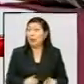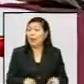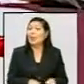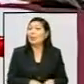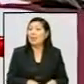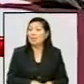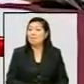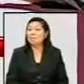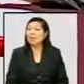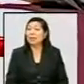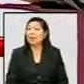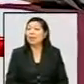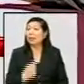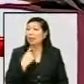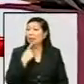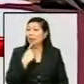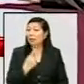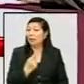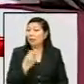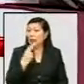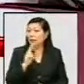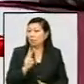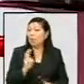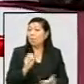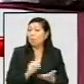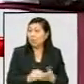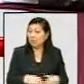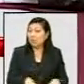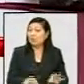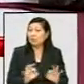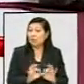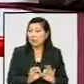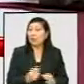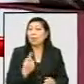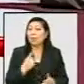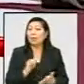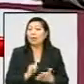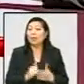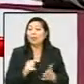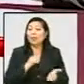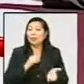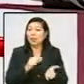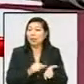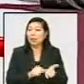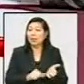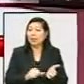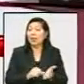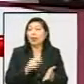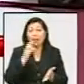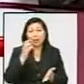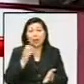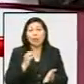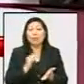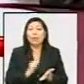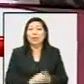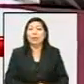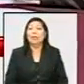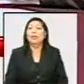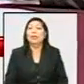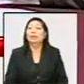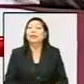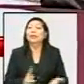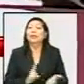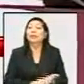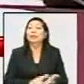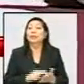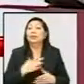también se señale y se determine la prioridad de la atención para estas operaciones. Creemos, los pacientes, los asegurados,